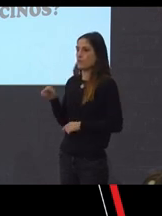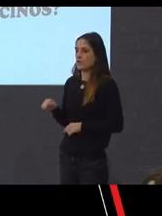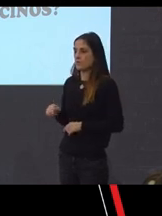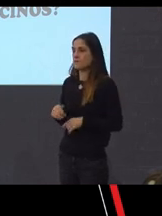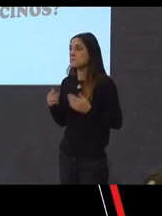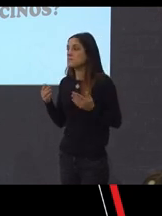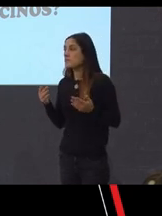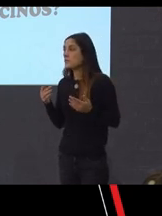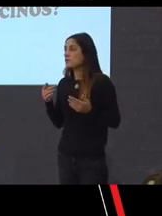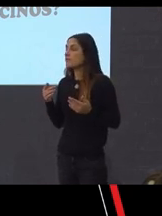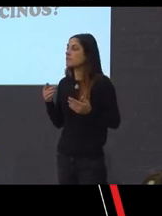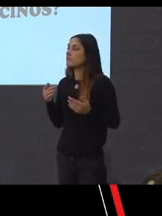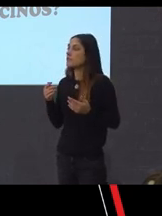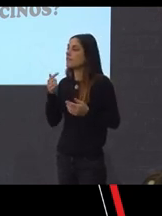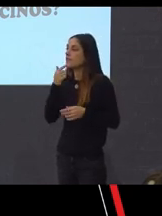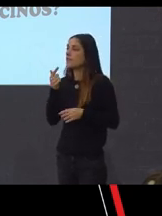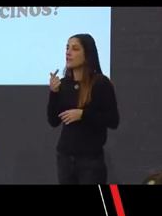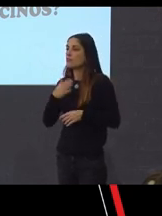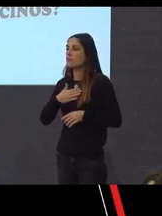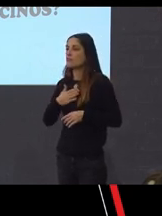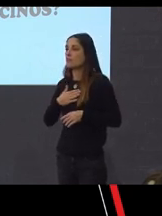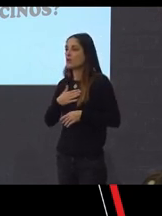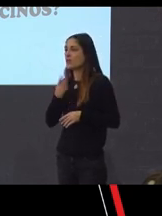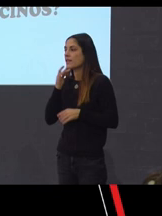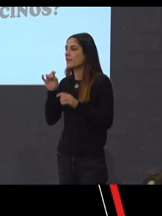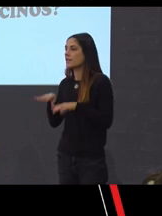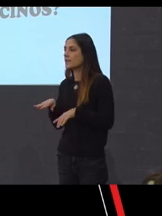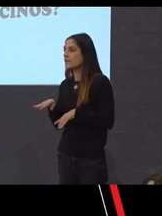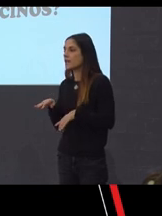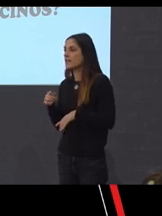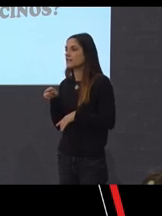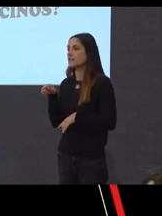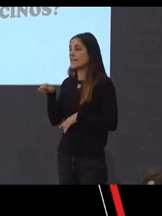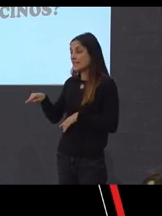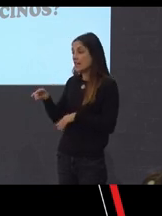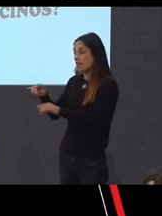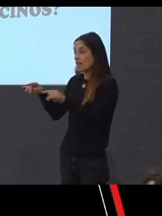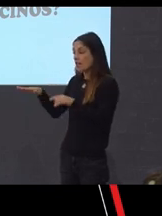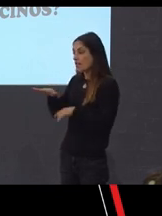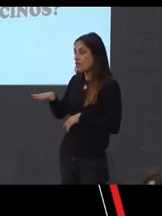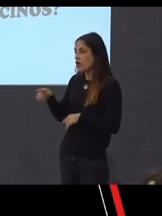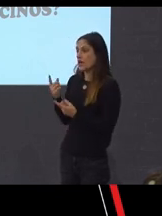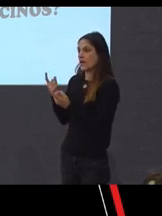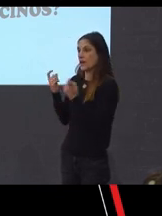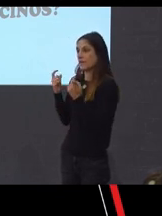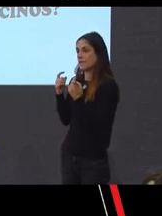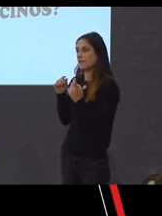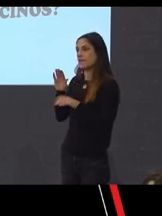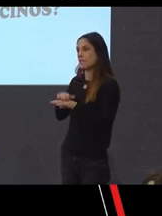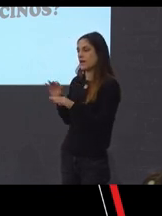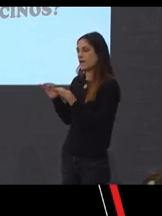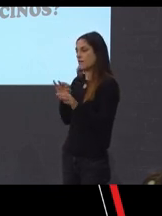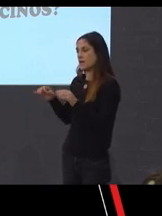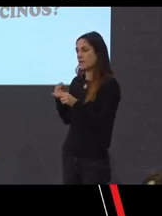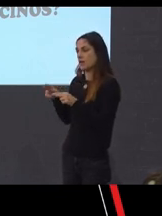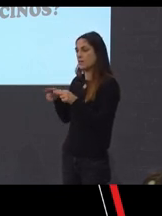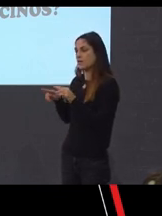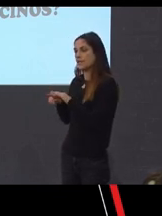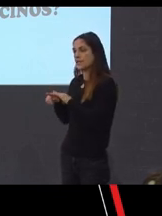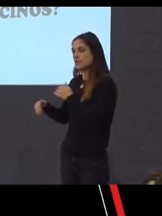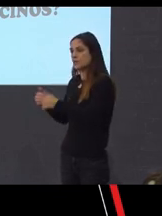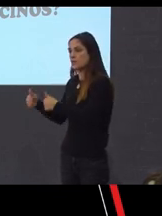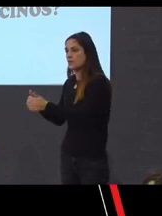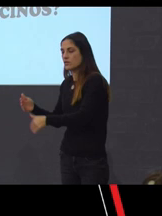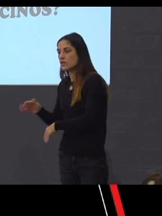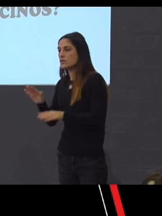E definir a propiedade era algo que precisaban para poder poñelos en funcionamento, poder poñelos en cultivo. Entón, crearon unha figura legislativa